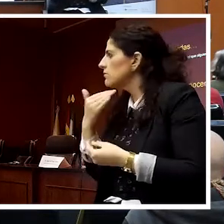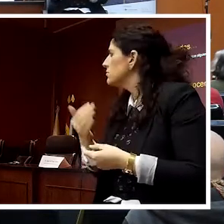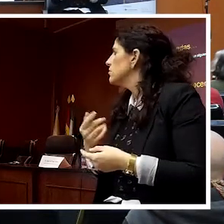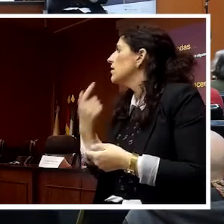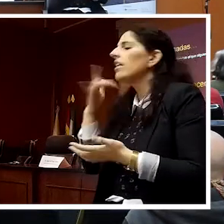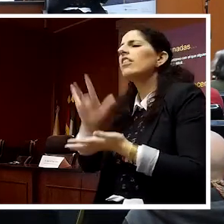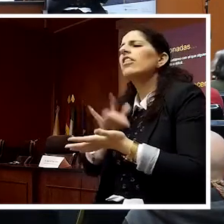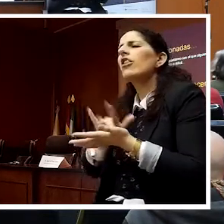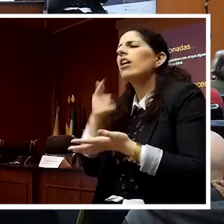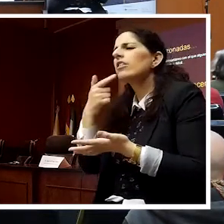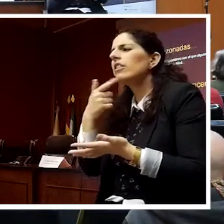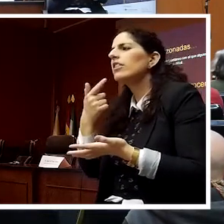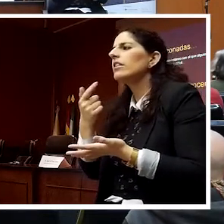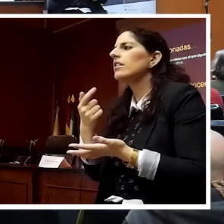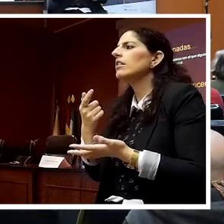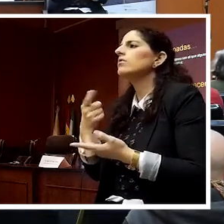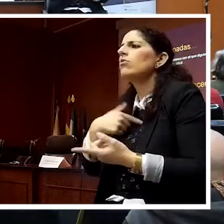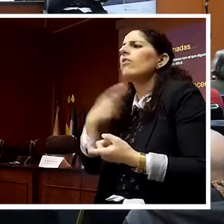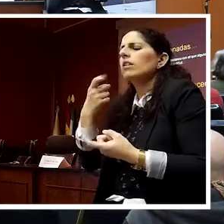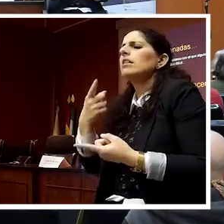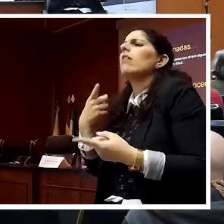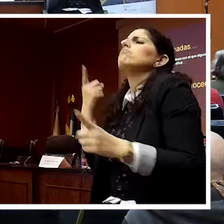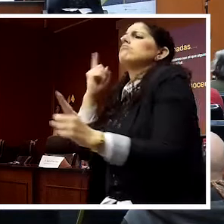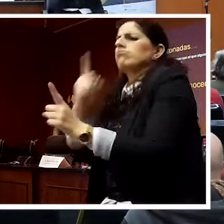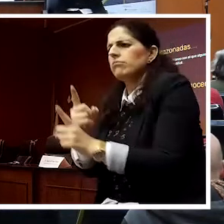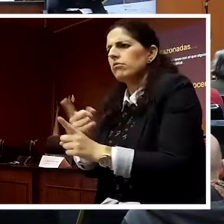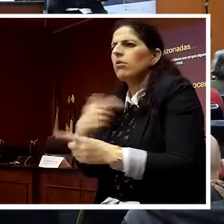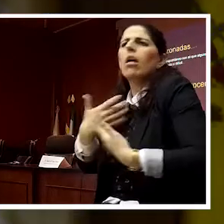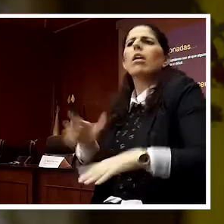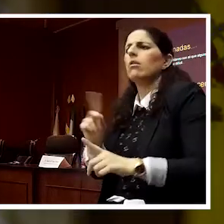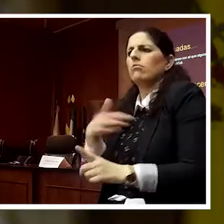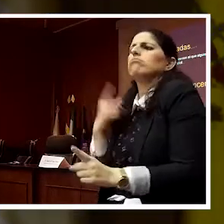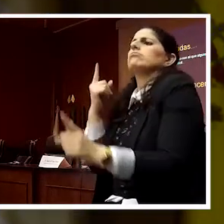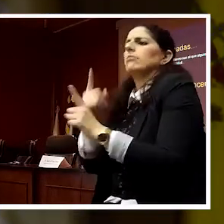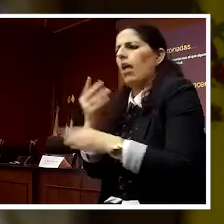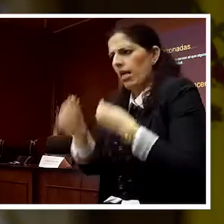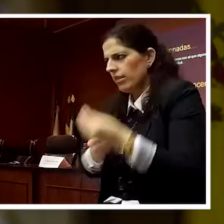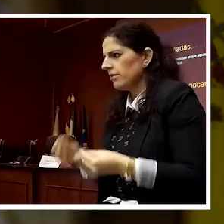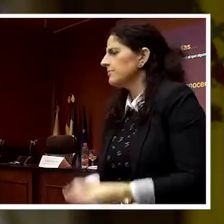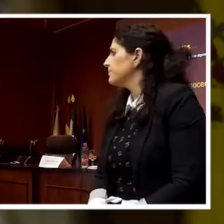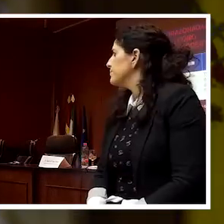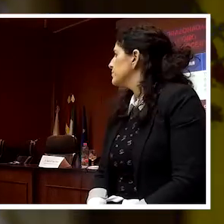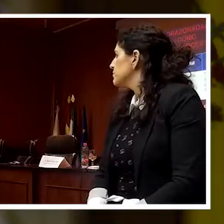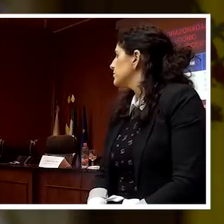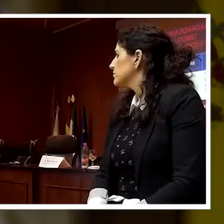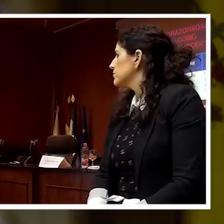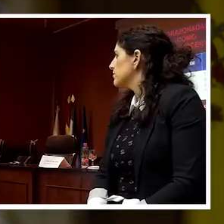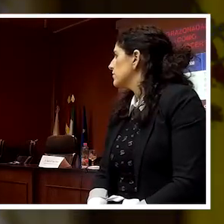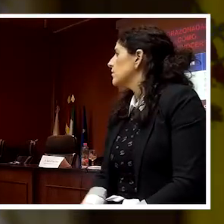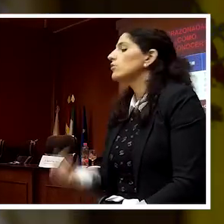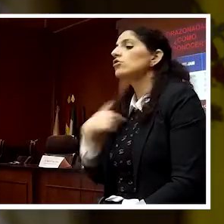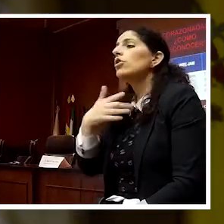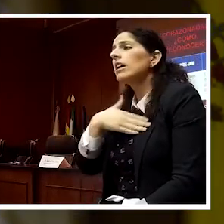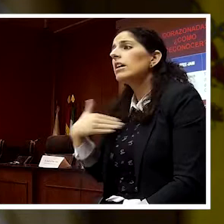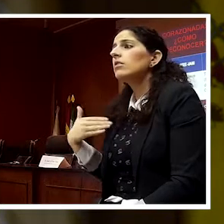lengua, y afrontar lo que debemos realmente hacer. Entonces, yo